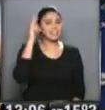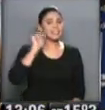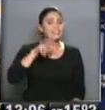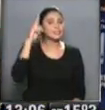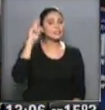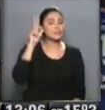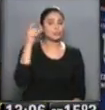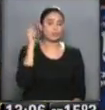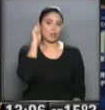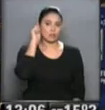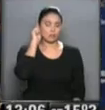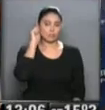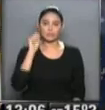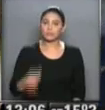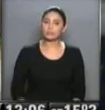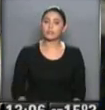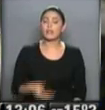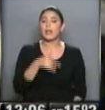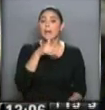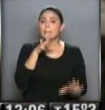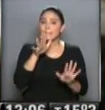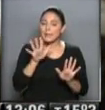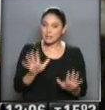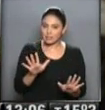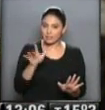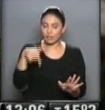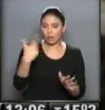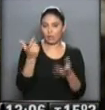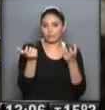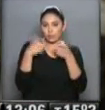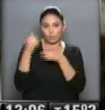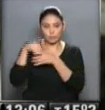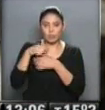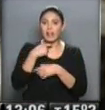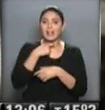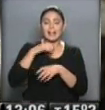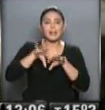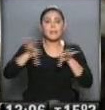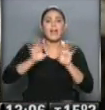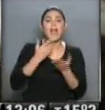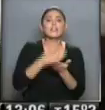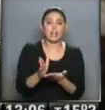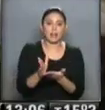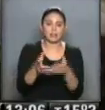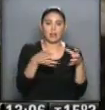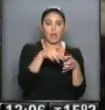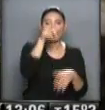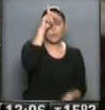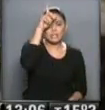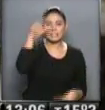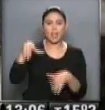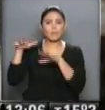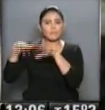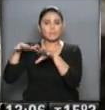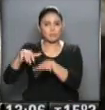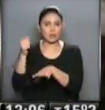años? Supuestamente trató, es parte de la subcomisión del hincha, trató de impedir el enfrentamiento entre la policía y la barra